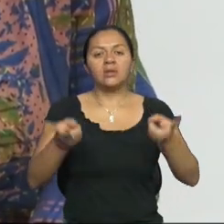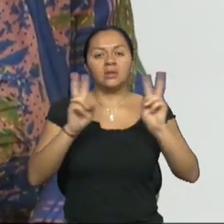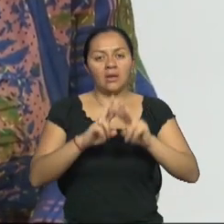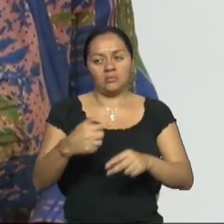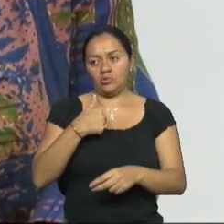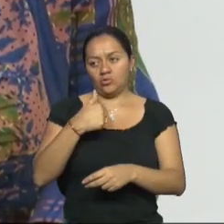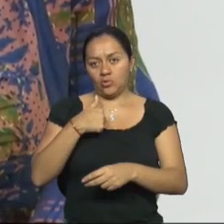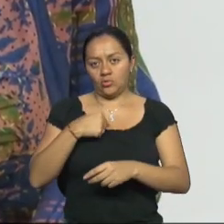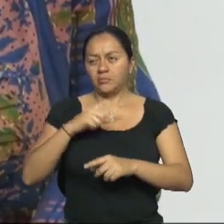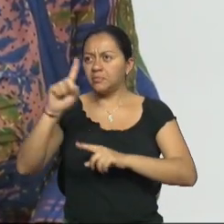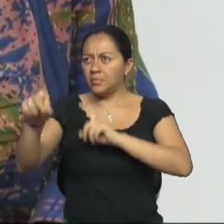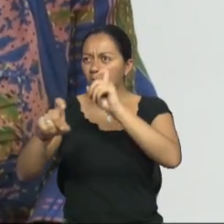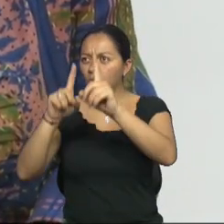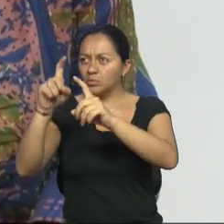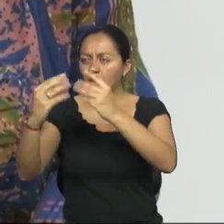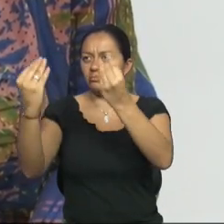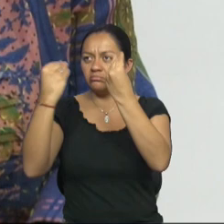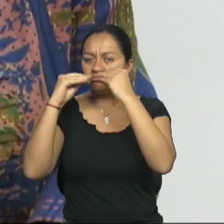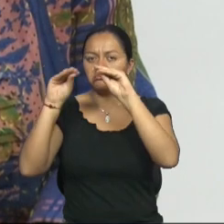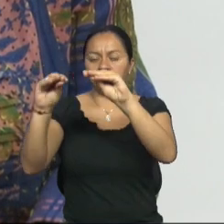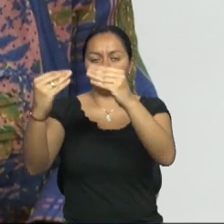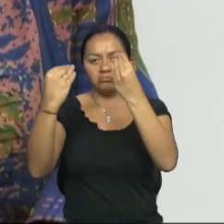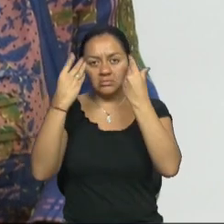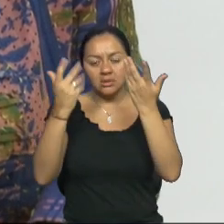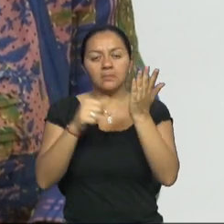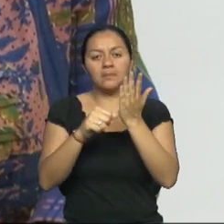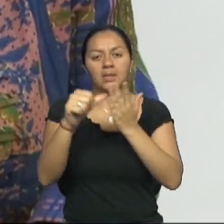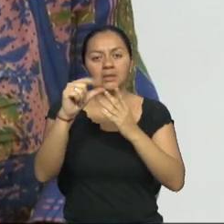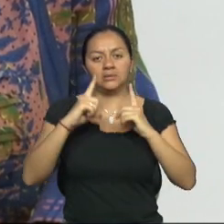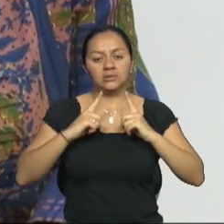los elementos del Ministerio de Salud.